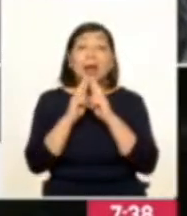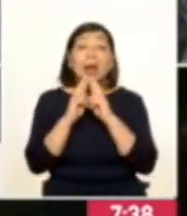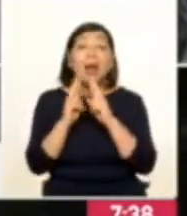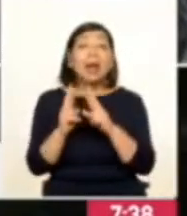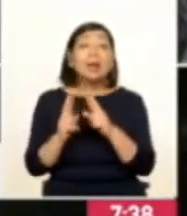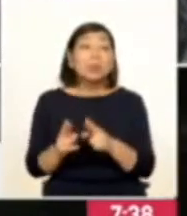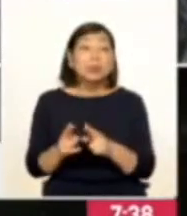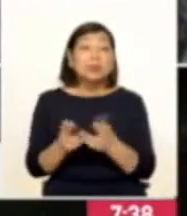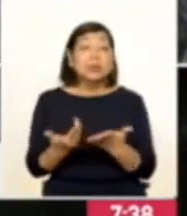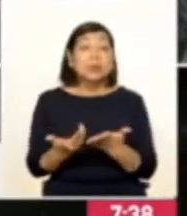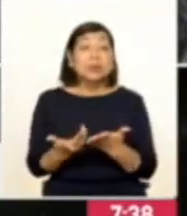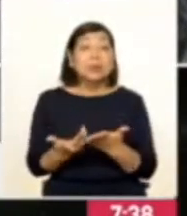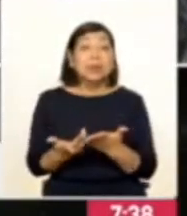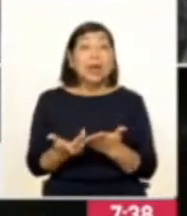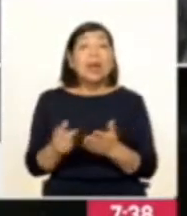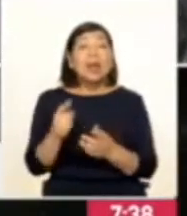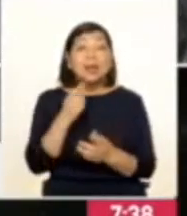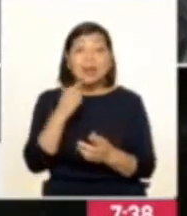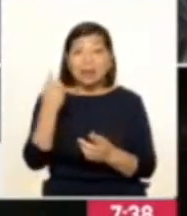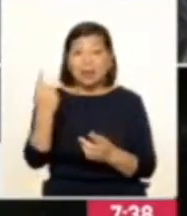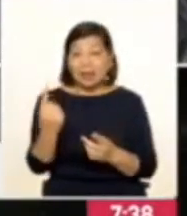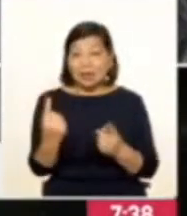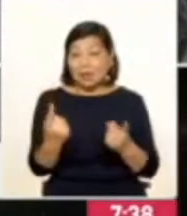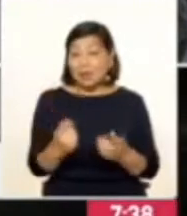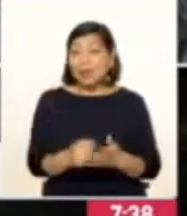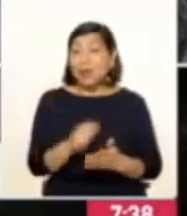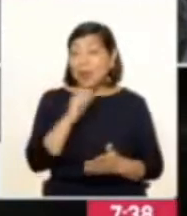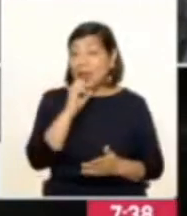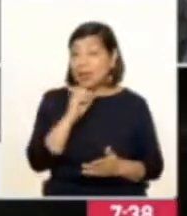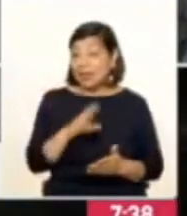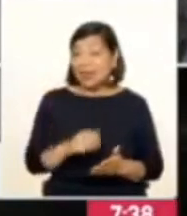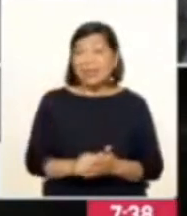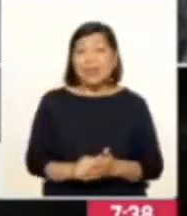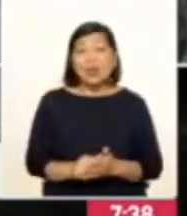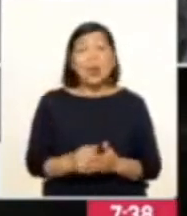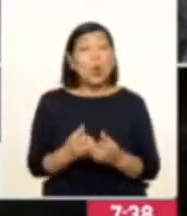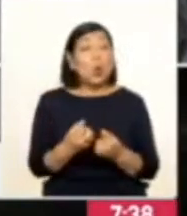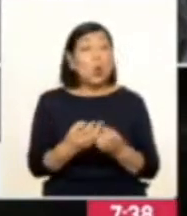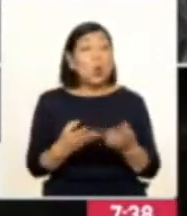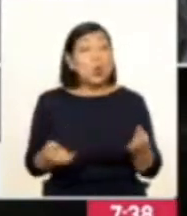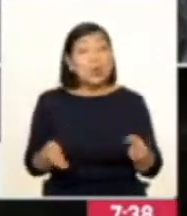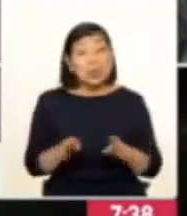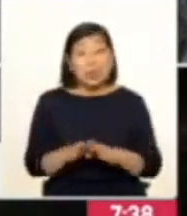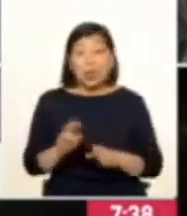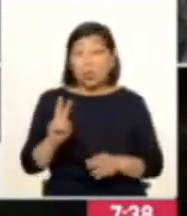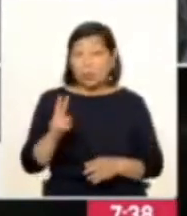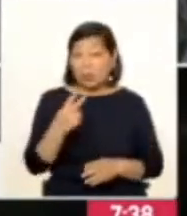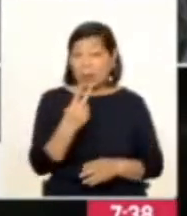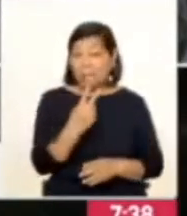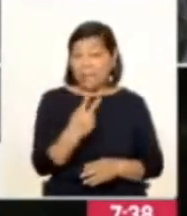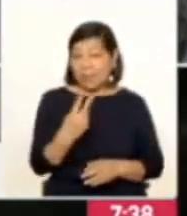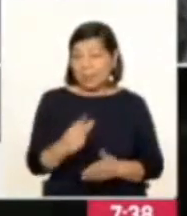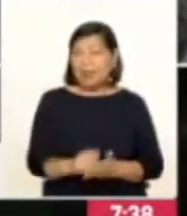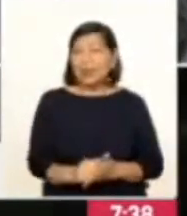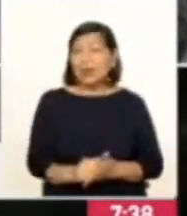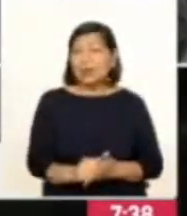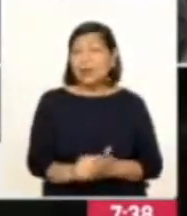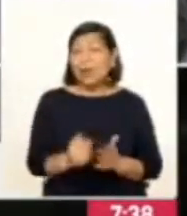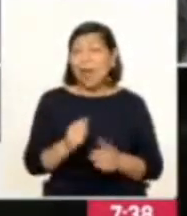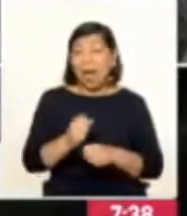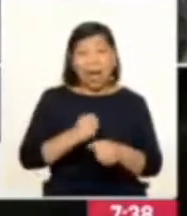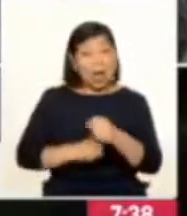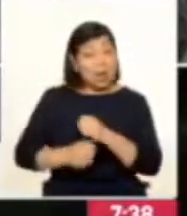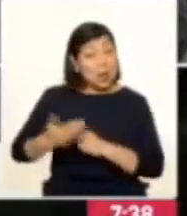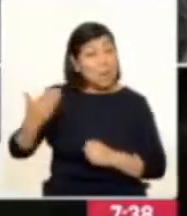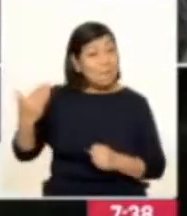oportuna por parte del gestor y ahí como tú bien has mencionado no las cifras al cierre del dos revelan que por ejemplo el año